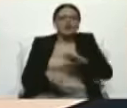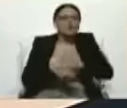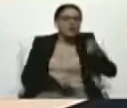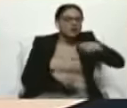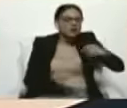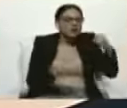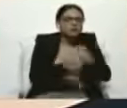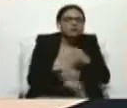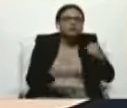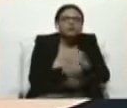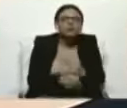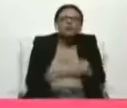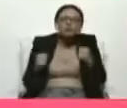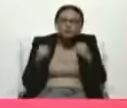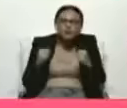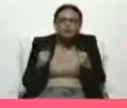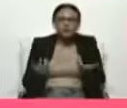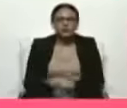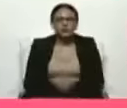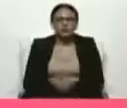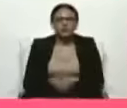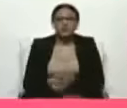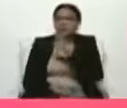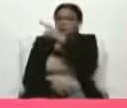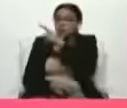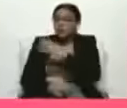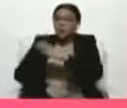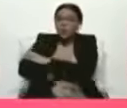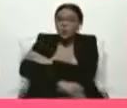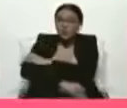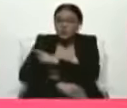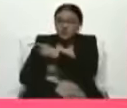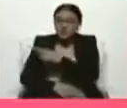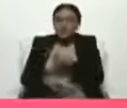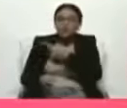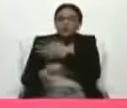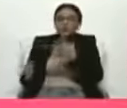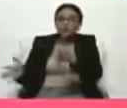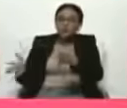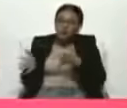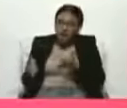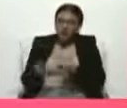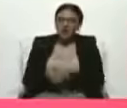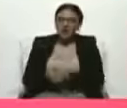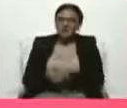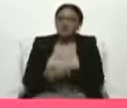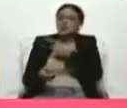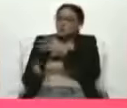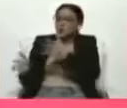Señor opositor, tú vas a ganar. Y si tú vas a ganar, vota por Nicolás mejor.